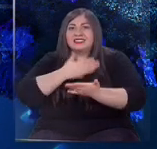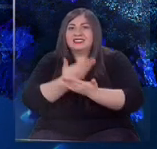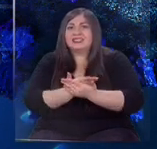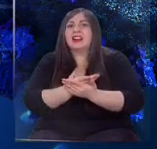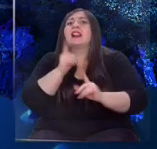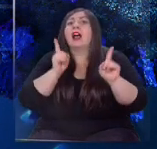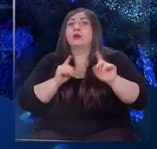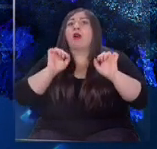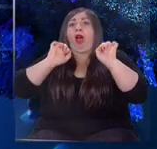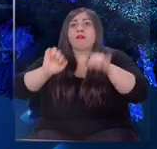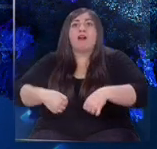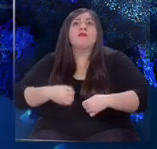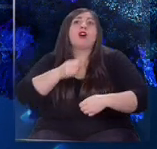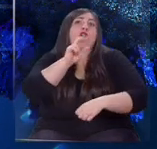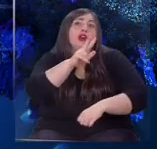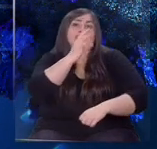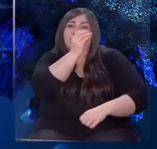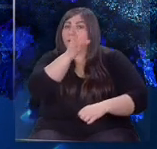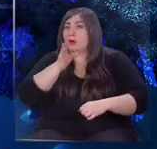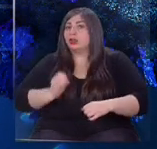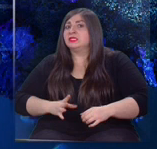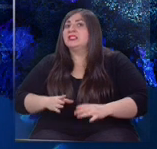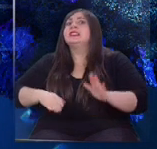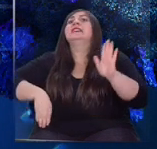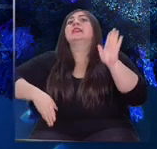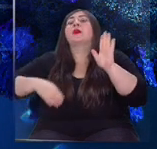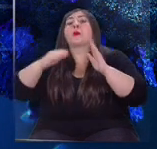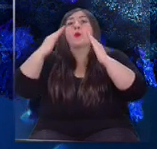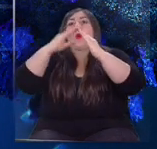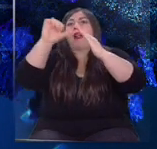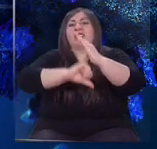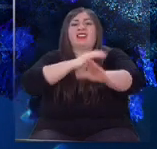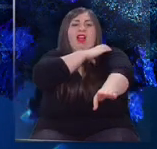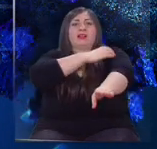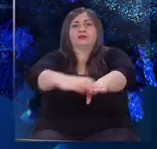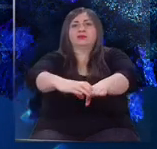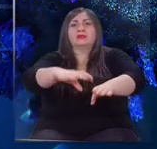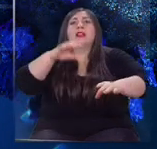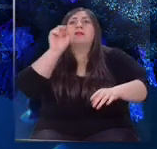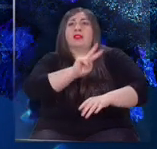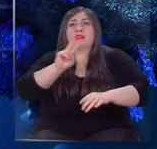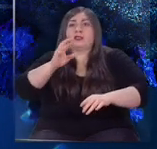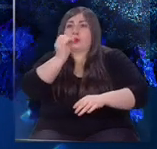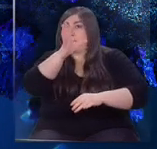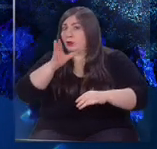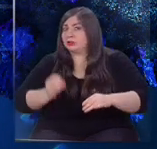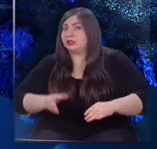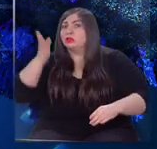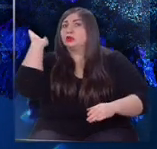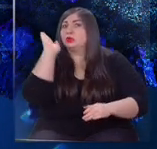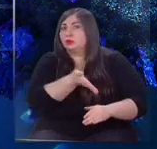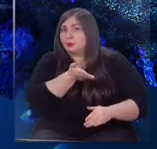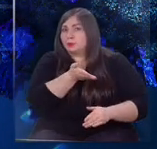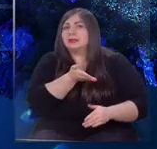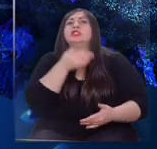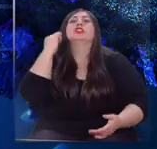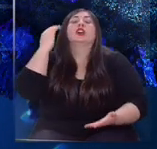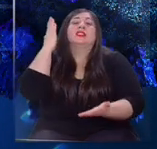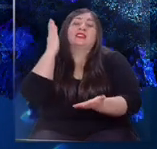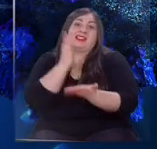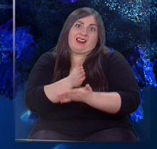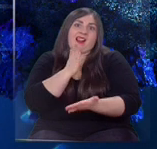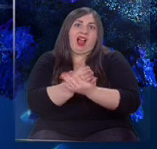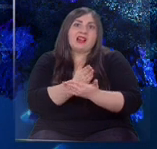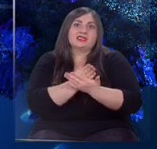a favor un 8%, cuarentena total nacional 22%, suspensión definitiva del semestre escolar, que ha sido un